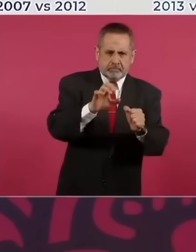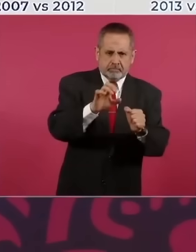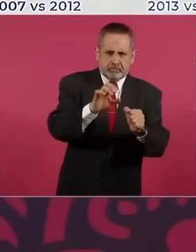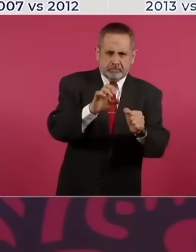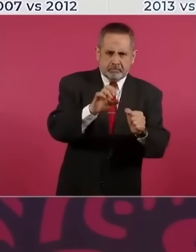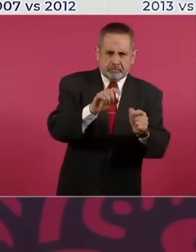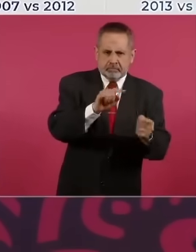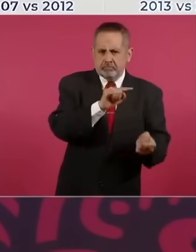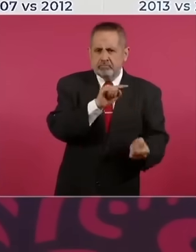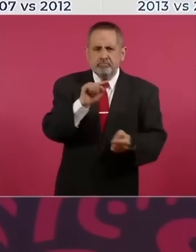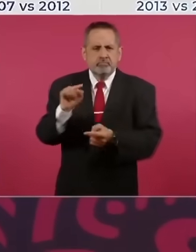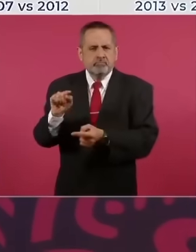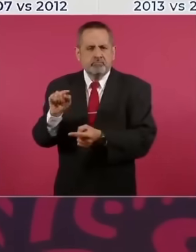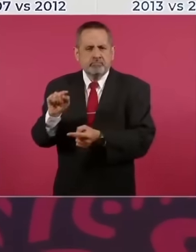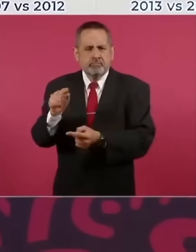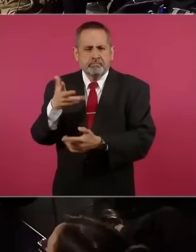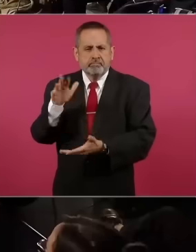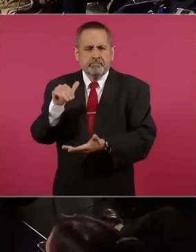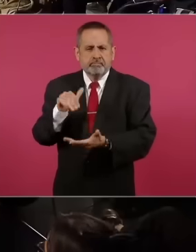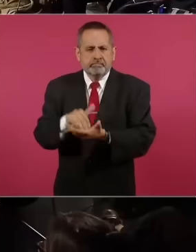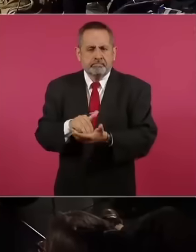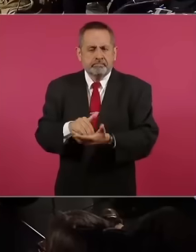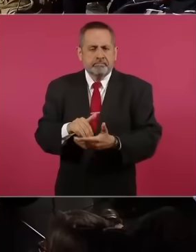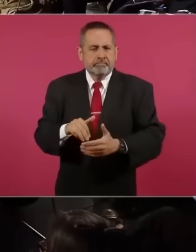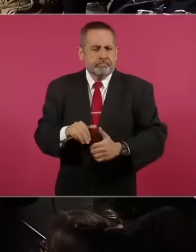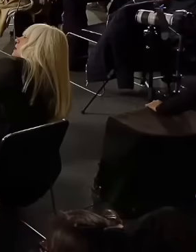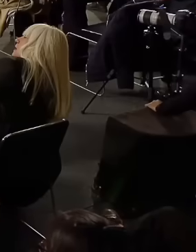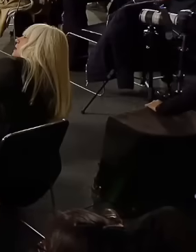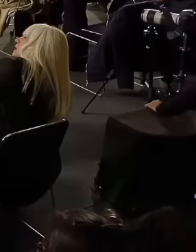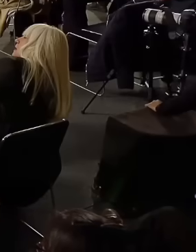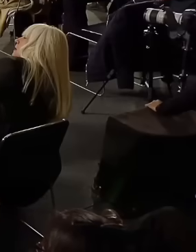15.612 a